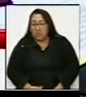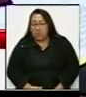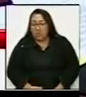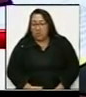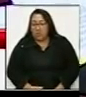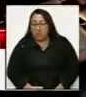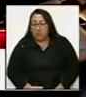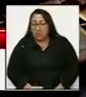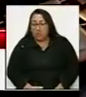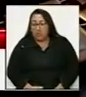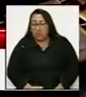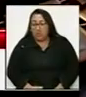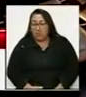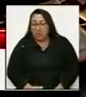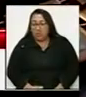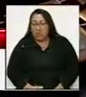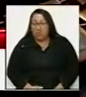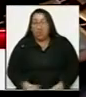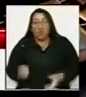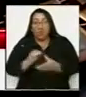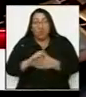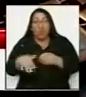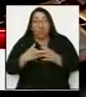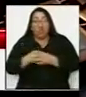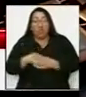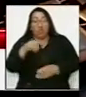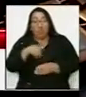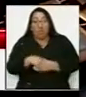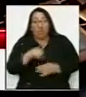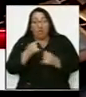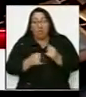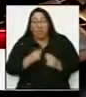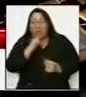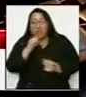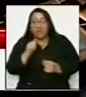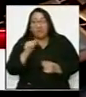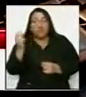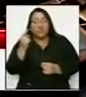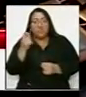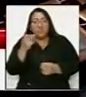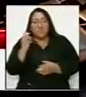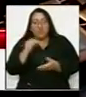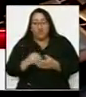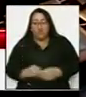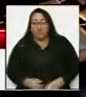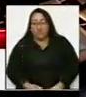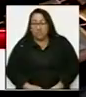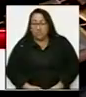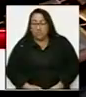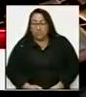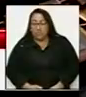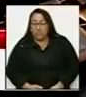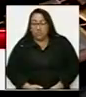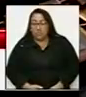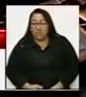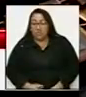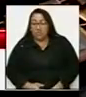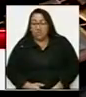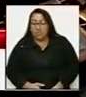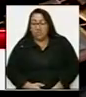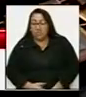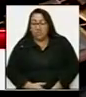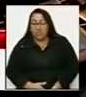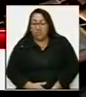ya vamos a someter a votación todo lo que faltaba, solamente quería para que quizás se pueda salvar en